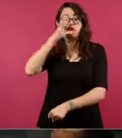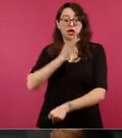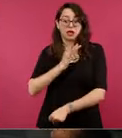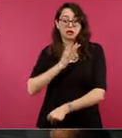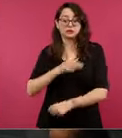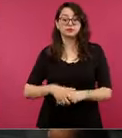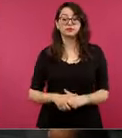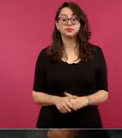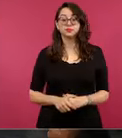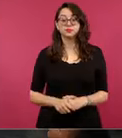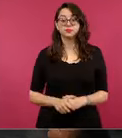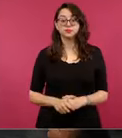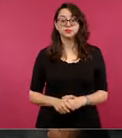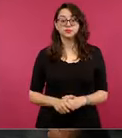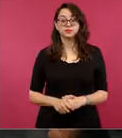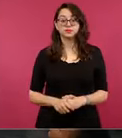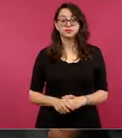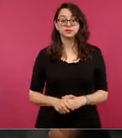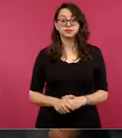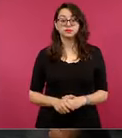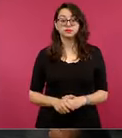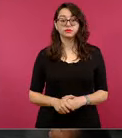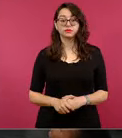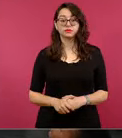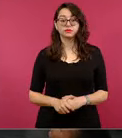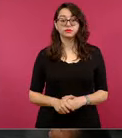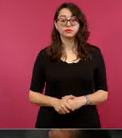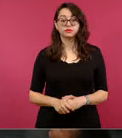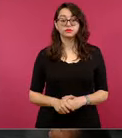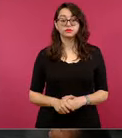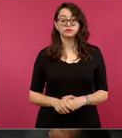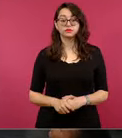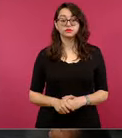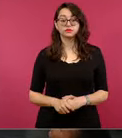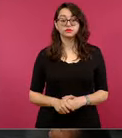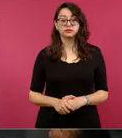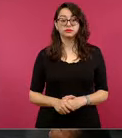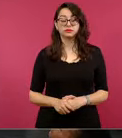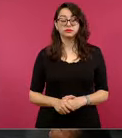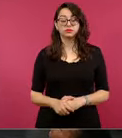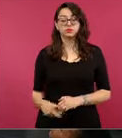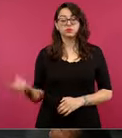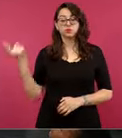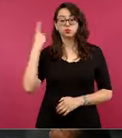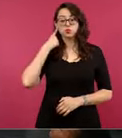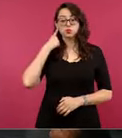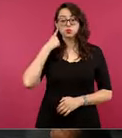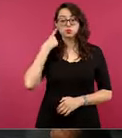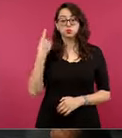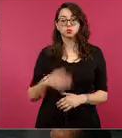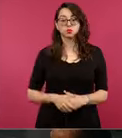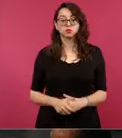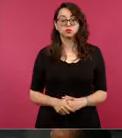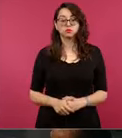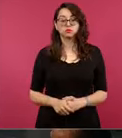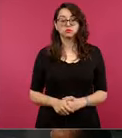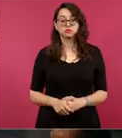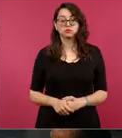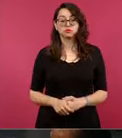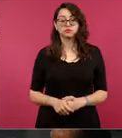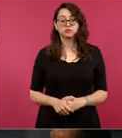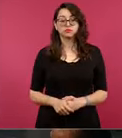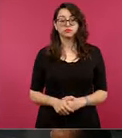Entonces el OPLE falló cuando ayer está ya en campaña, porque entonces ayer era, pues hasta donde entiendo, es parte de campaña.